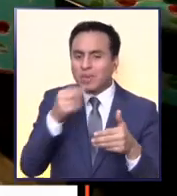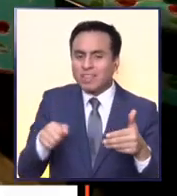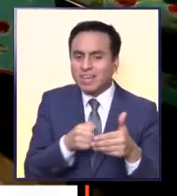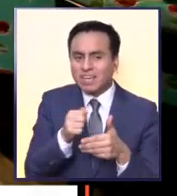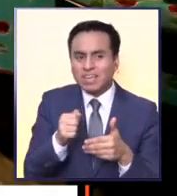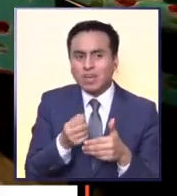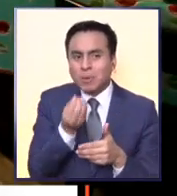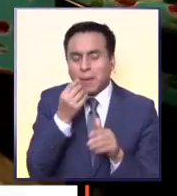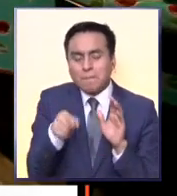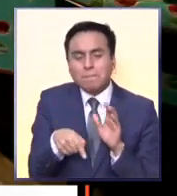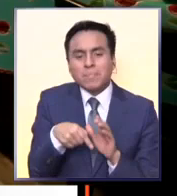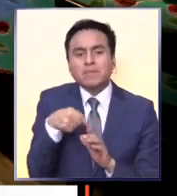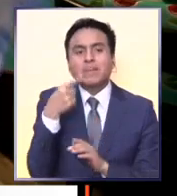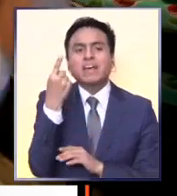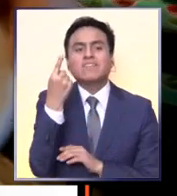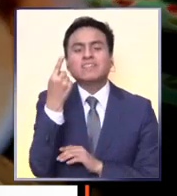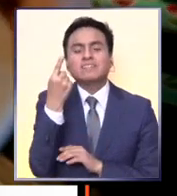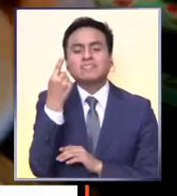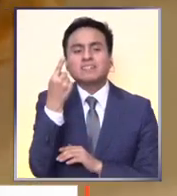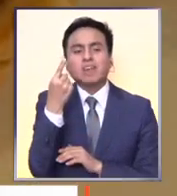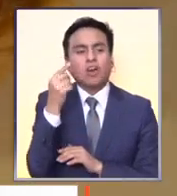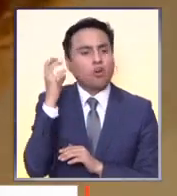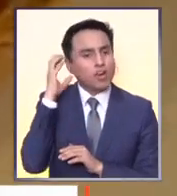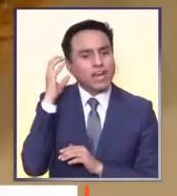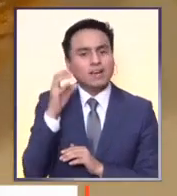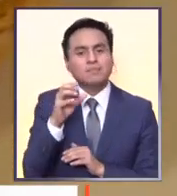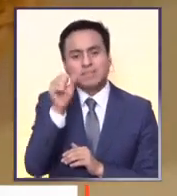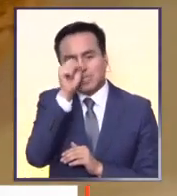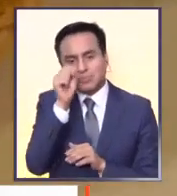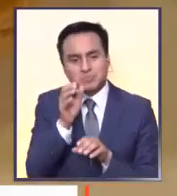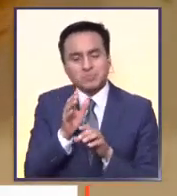por primera vez orejas de chancho.